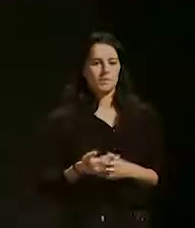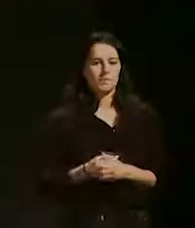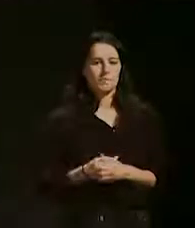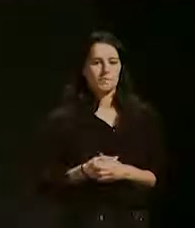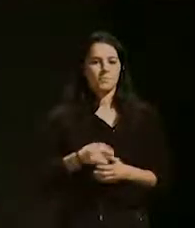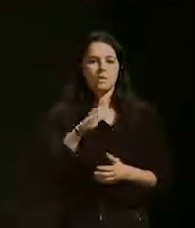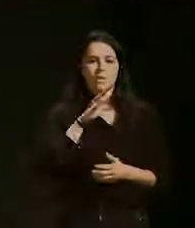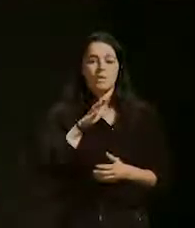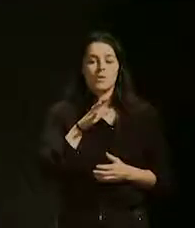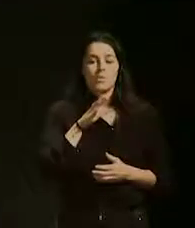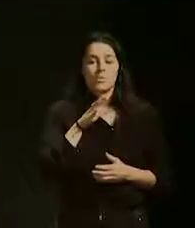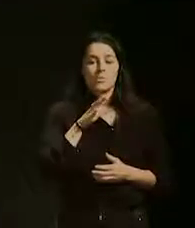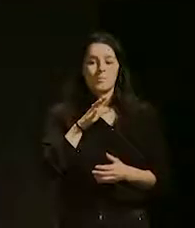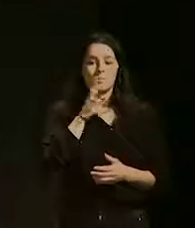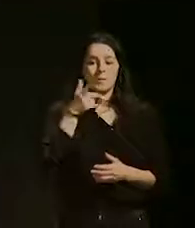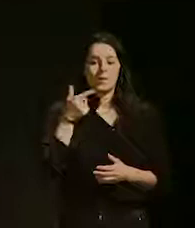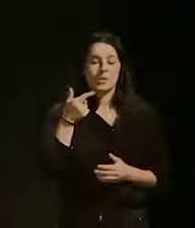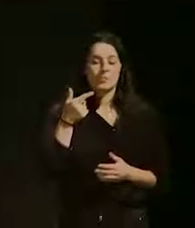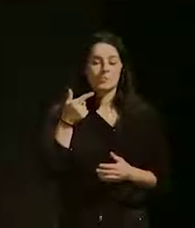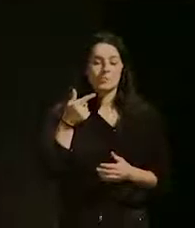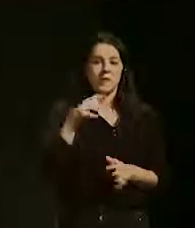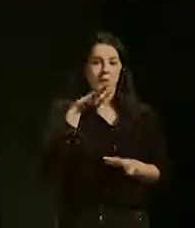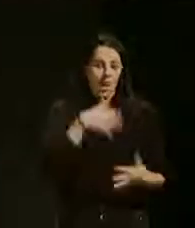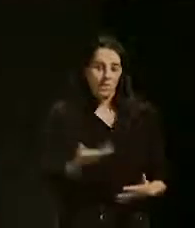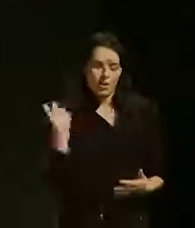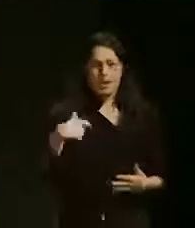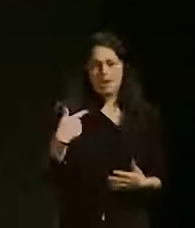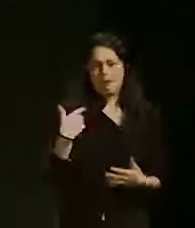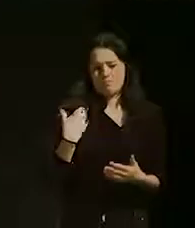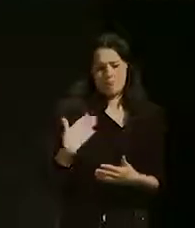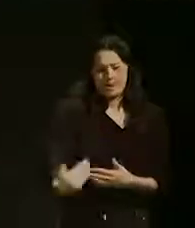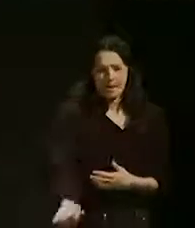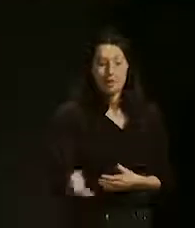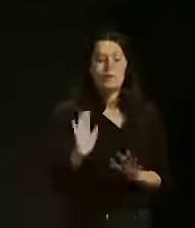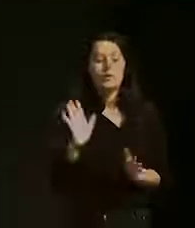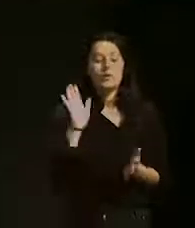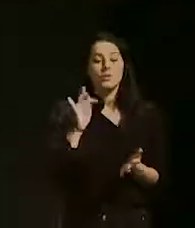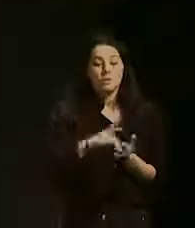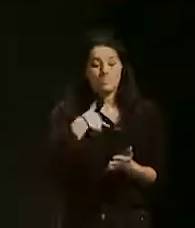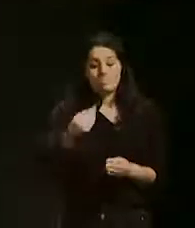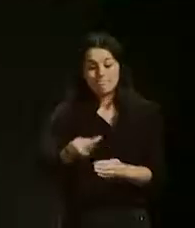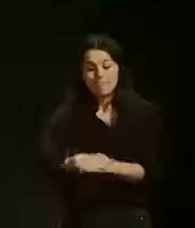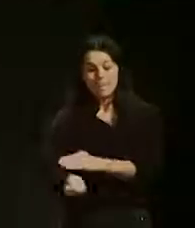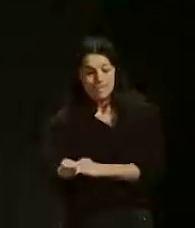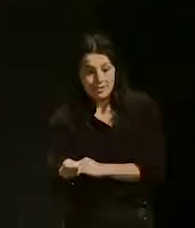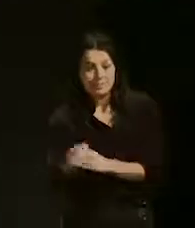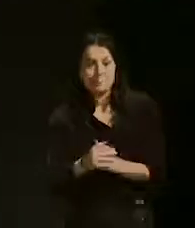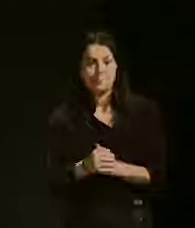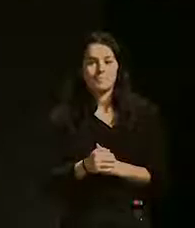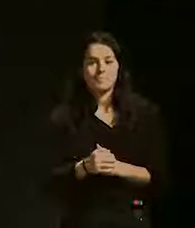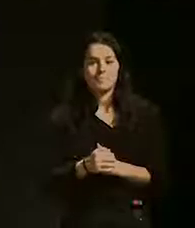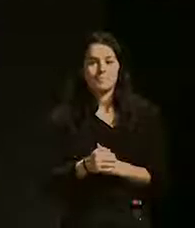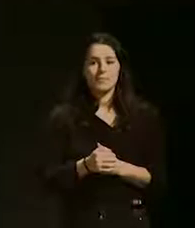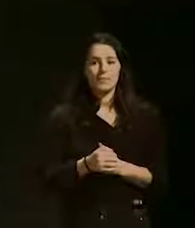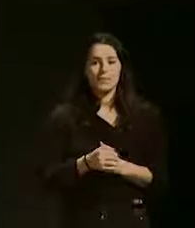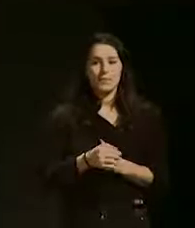yo tengo una malattia bastante rara. Ahora no es rara, pero cuando yo nací,